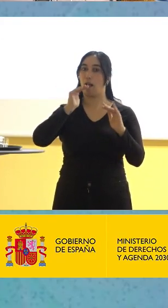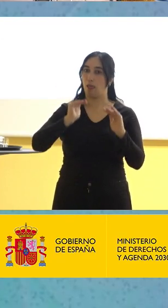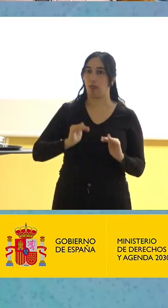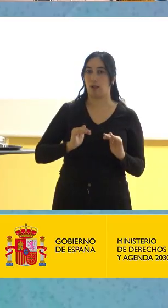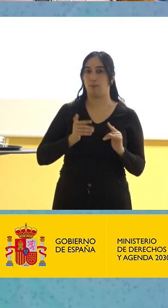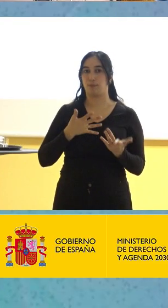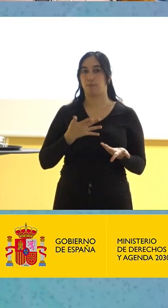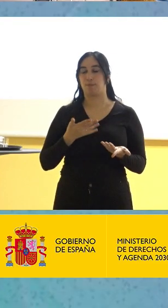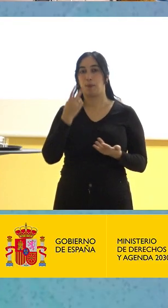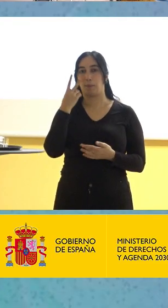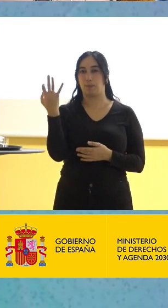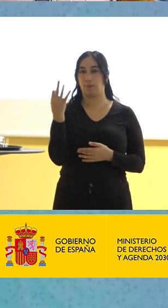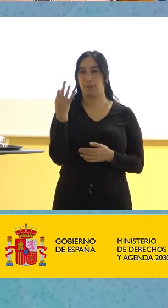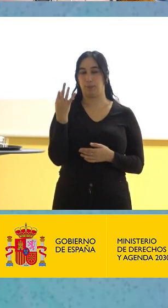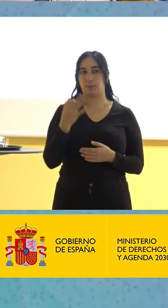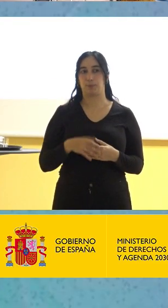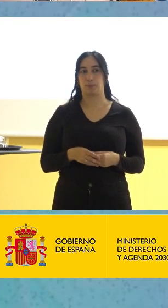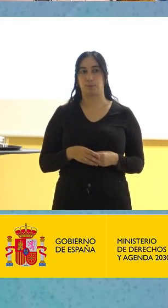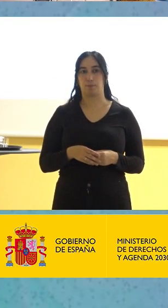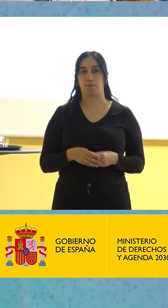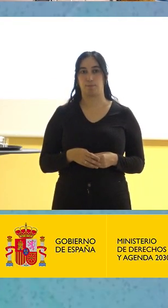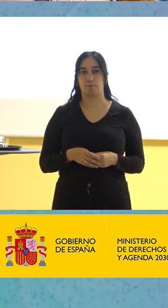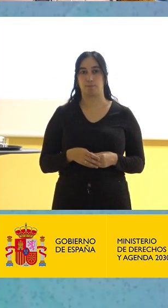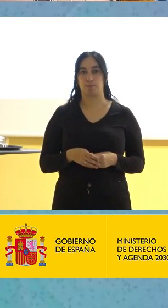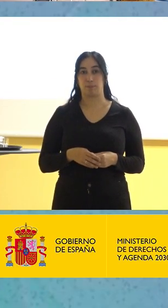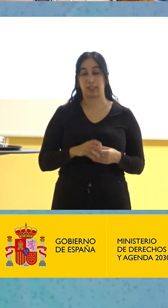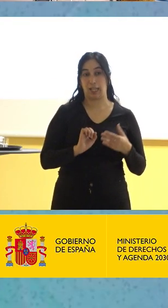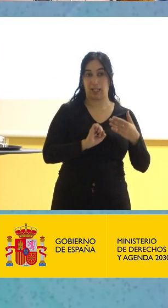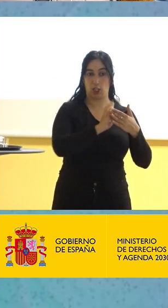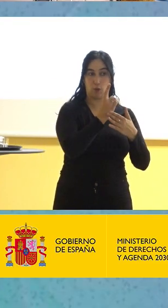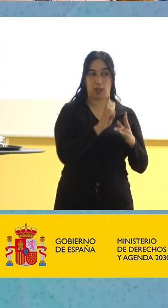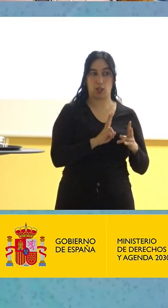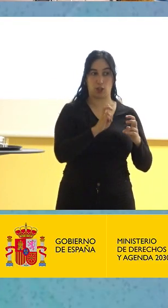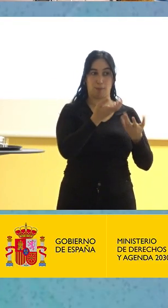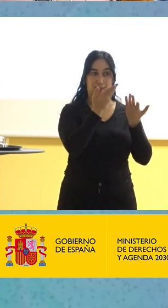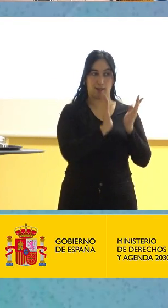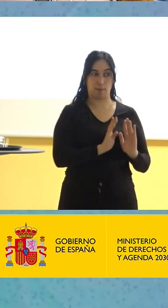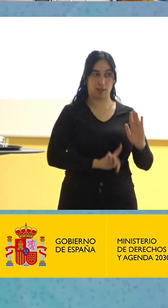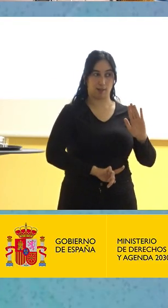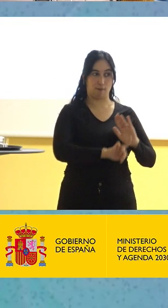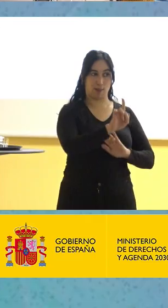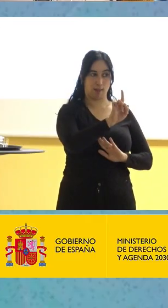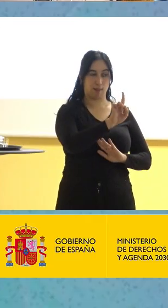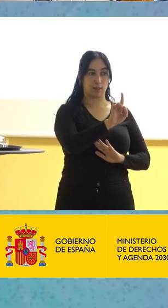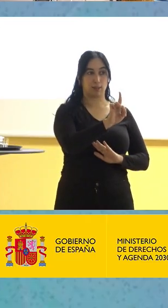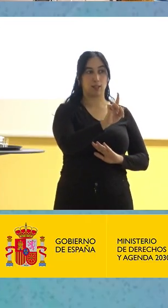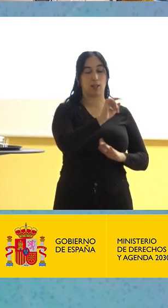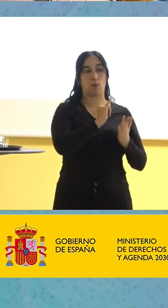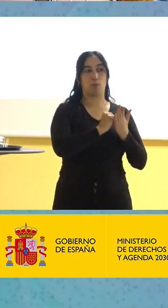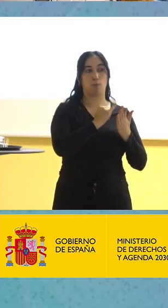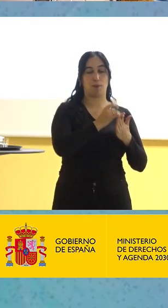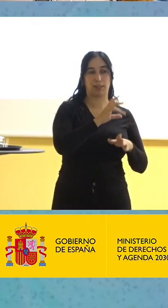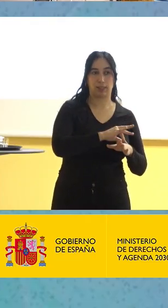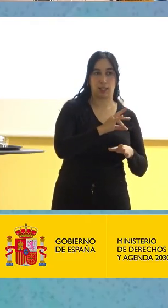encontramos? Pues por una parte, lo que tiene que ver con la innovación en terapias avanzadas, en ensayos